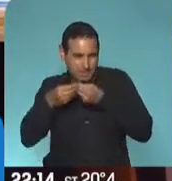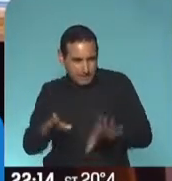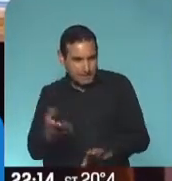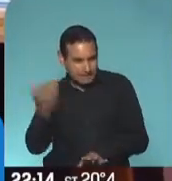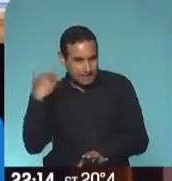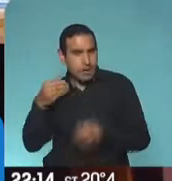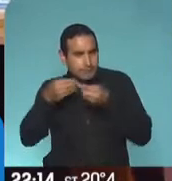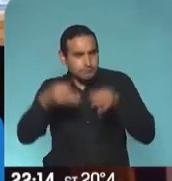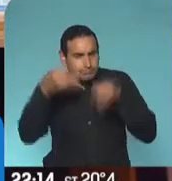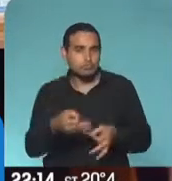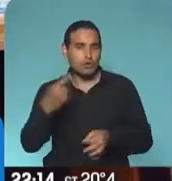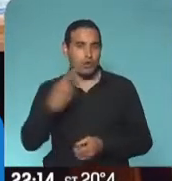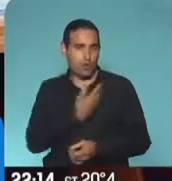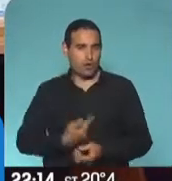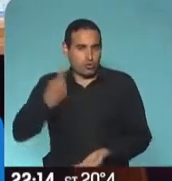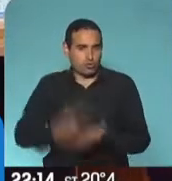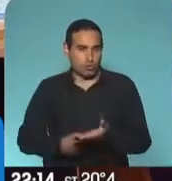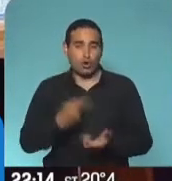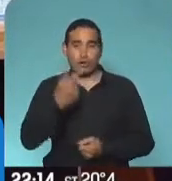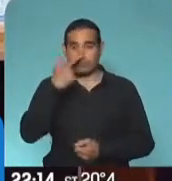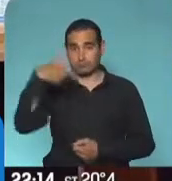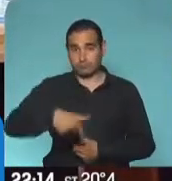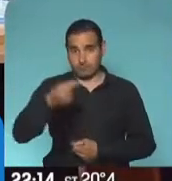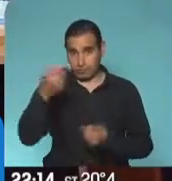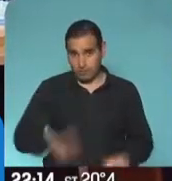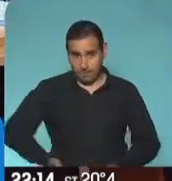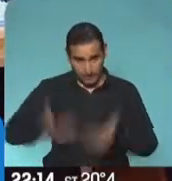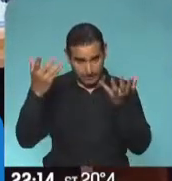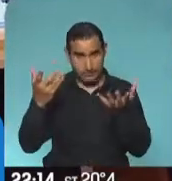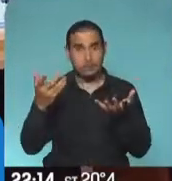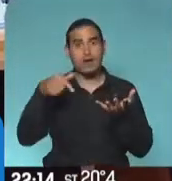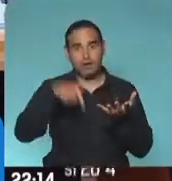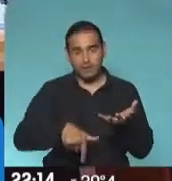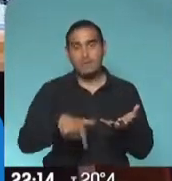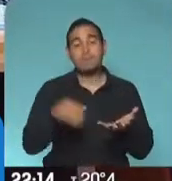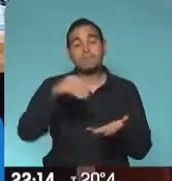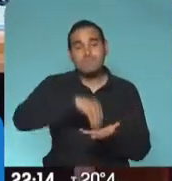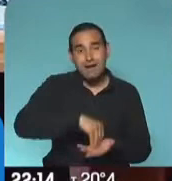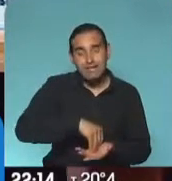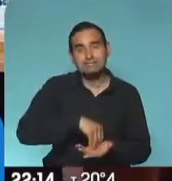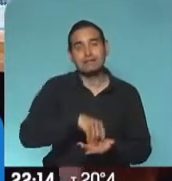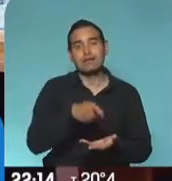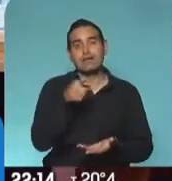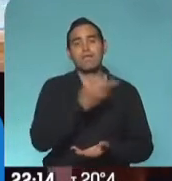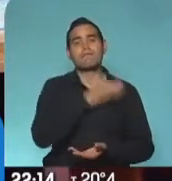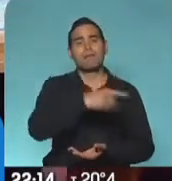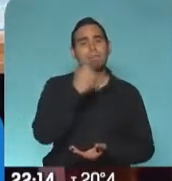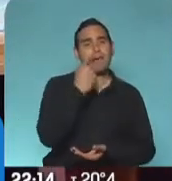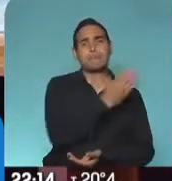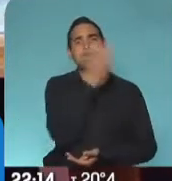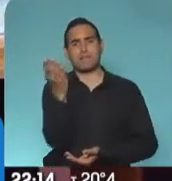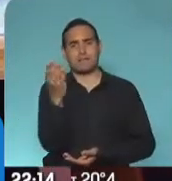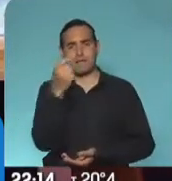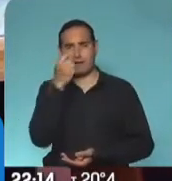dio a partir de la decisión del gobierno de aumentar el precio de los combustibles y que esto fue a su vez un pedido del Fondo Monetario Internacional con el